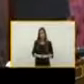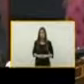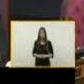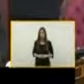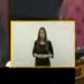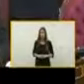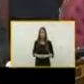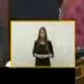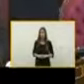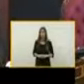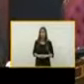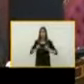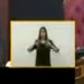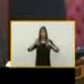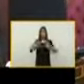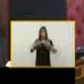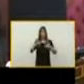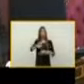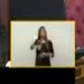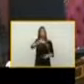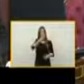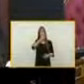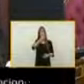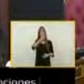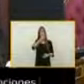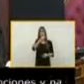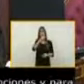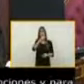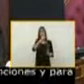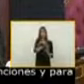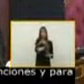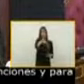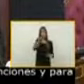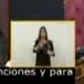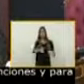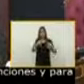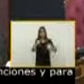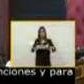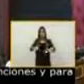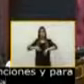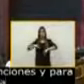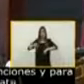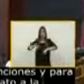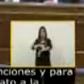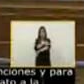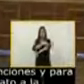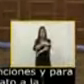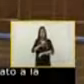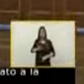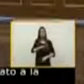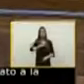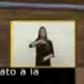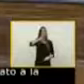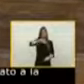y desatascar esta situación, fundamentalmente para eso. Y también, si me permites, rapidísimamente, para escenificar que